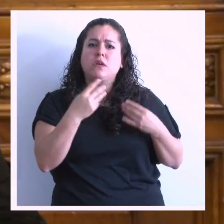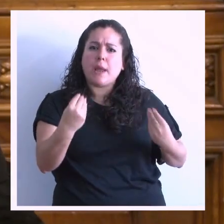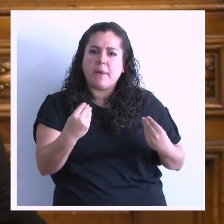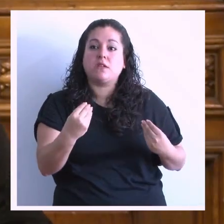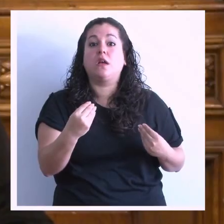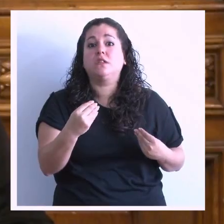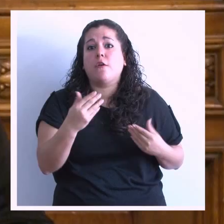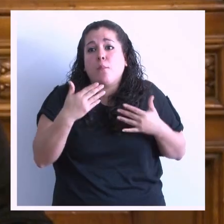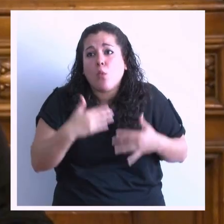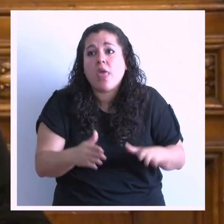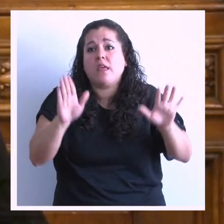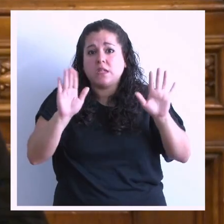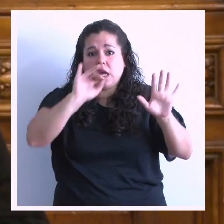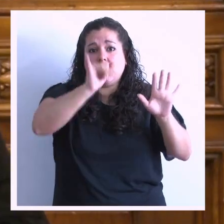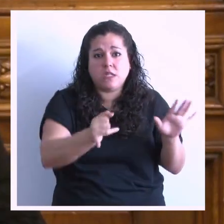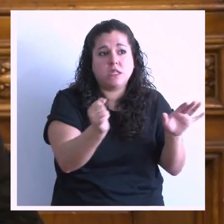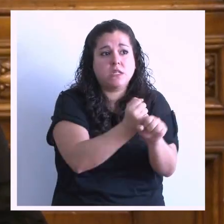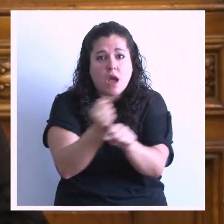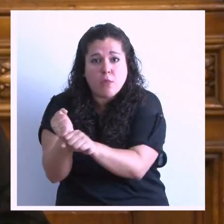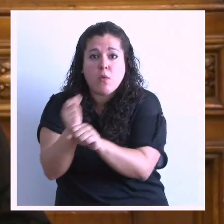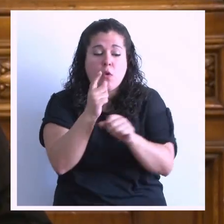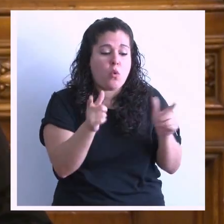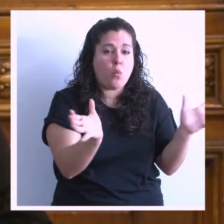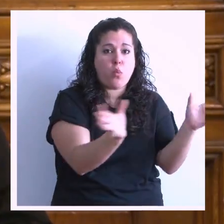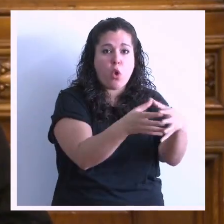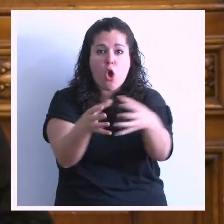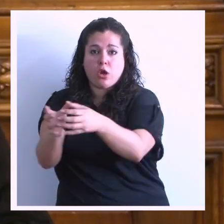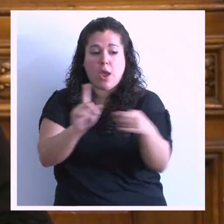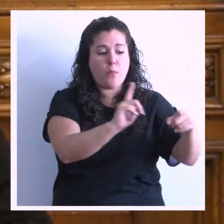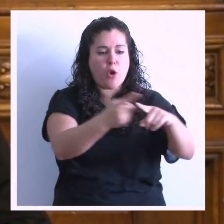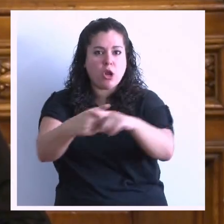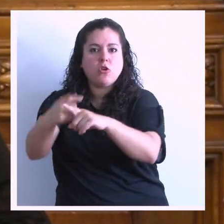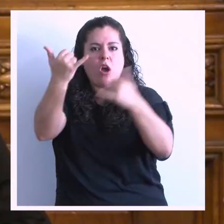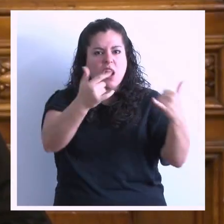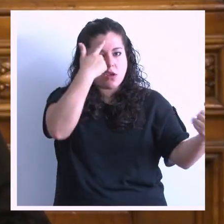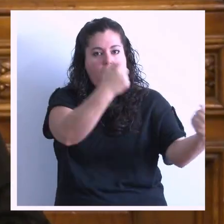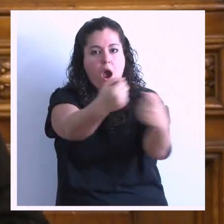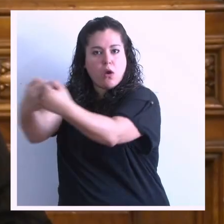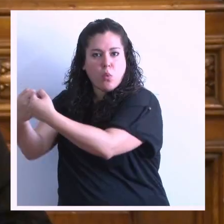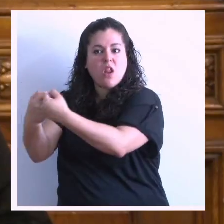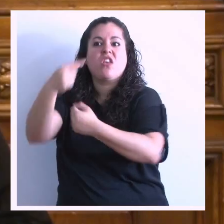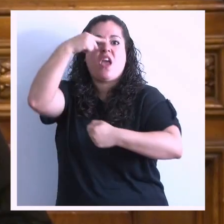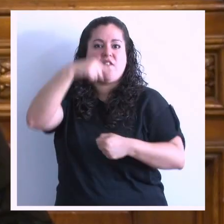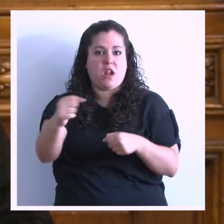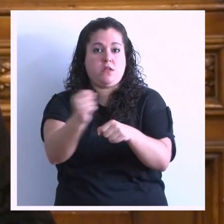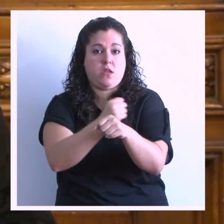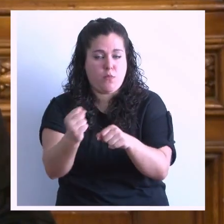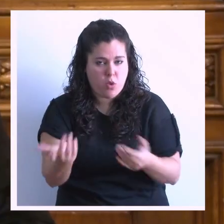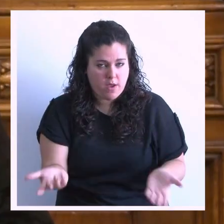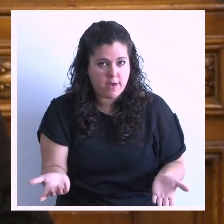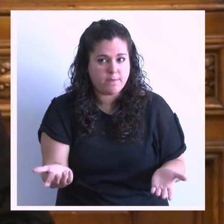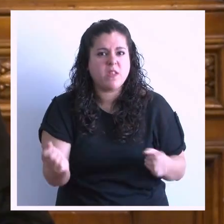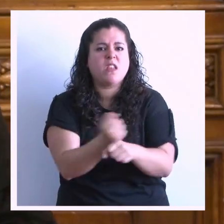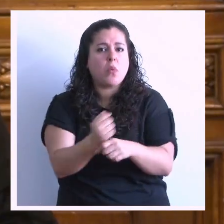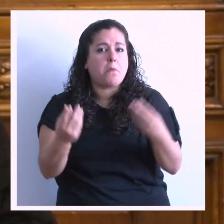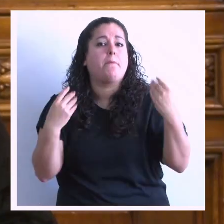si pueden ver la luz, si hay posibilidad de que entre todos los bloques encuentren ese acuerdo y finalmente se apruebe.